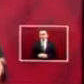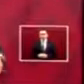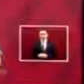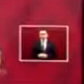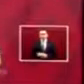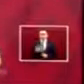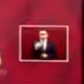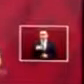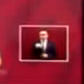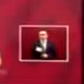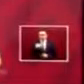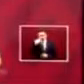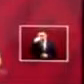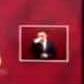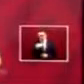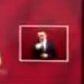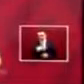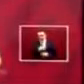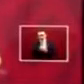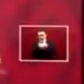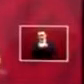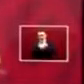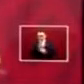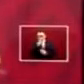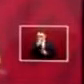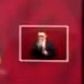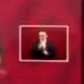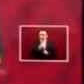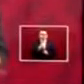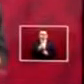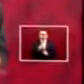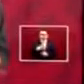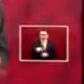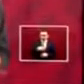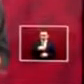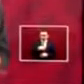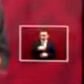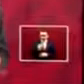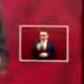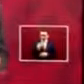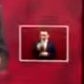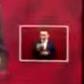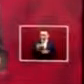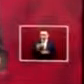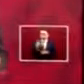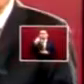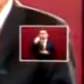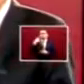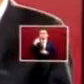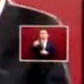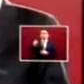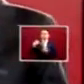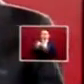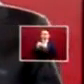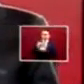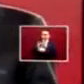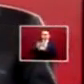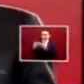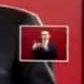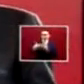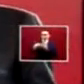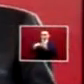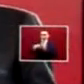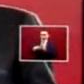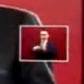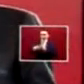¿Qué tal? Soy Roberto Díaz Guerrero desde la redacción de ClaroyDirectoMX.com. Esto es Descifrando la Mañanera. El presidente Andrés Manuel